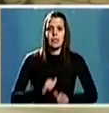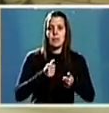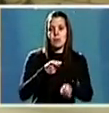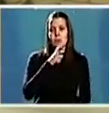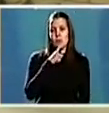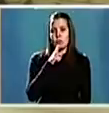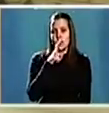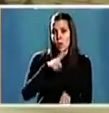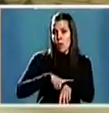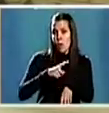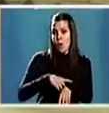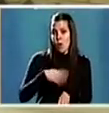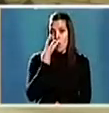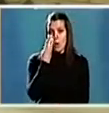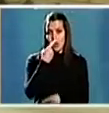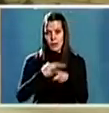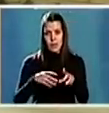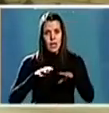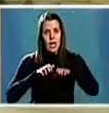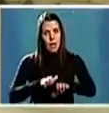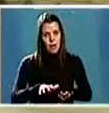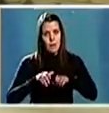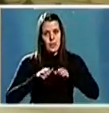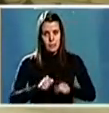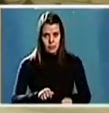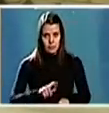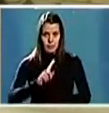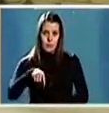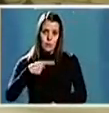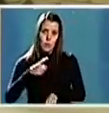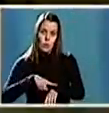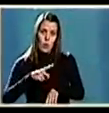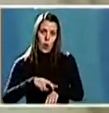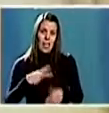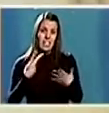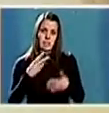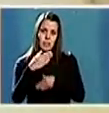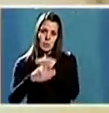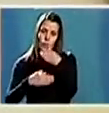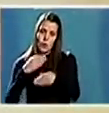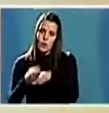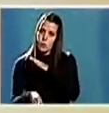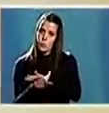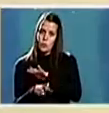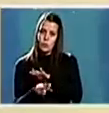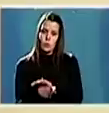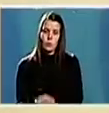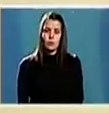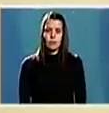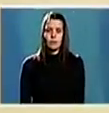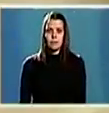Empezas o amasado en torno ás 4:30 e en torno ás 7 se empeza co resto do proceso.